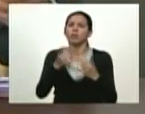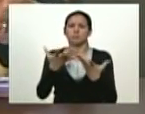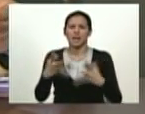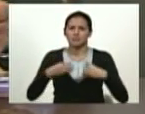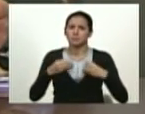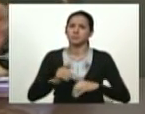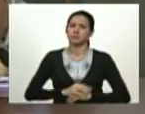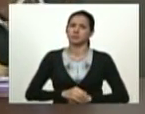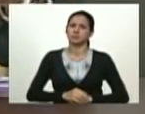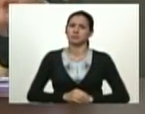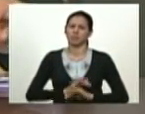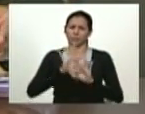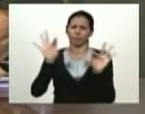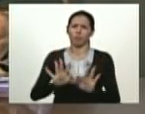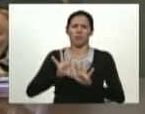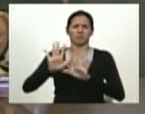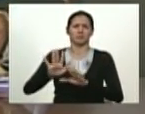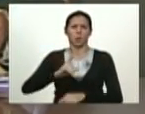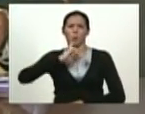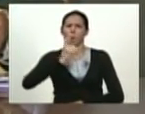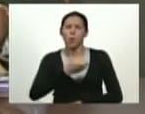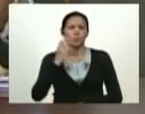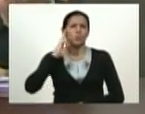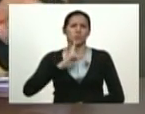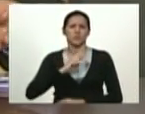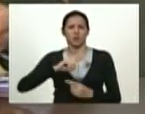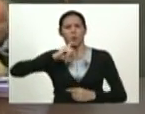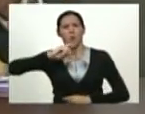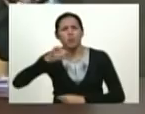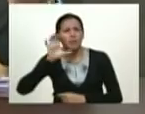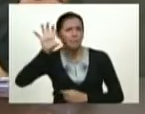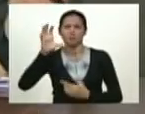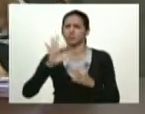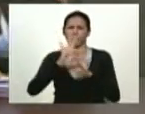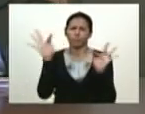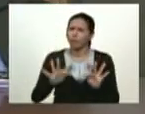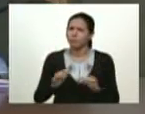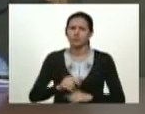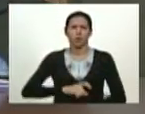manifestaciones neofascistas, antibolivarianas, antipatriotas, antinacionalistas.